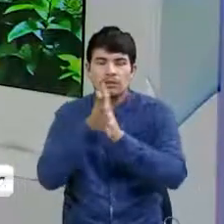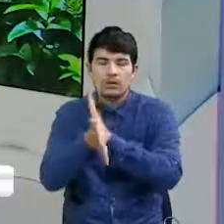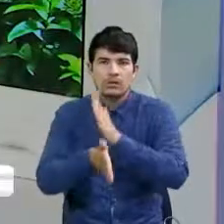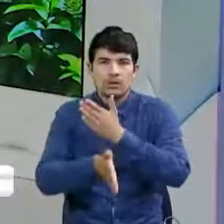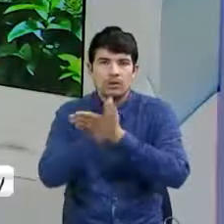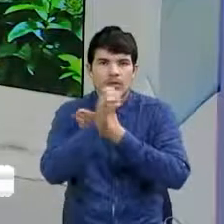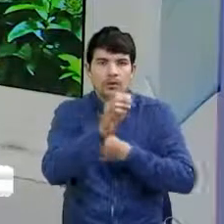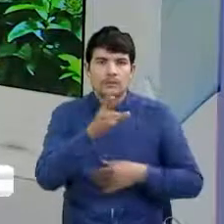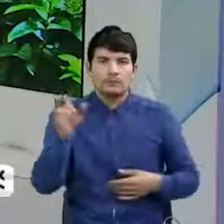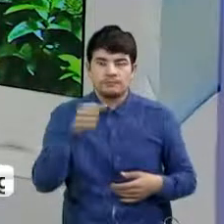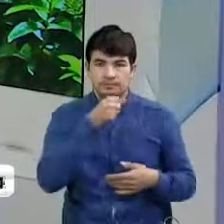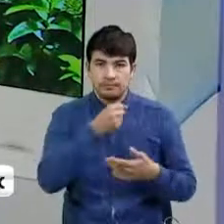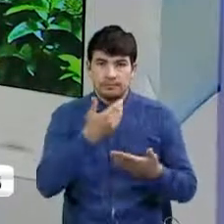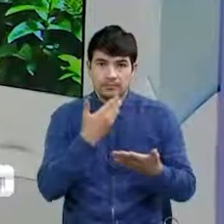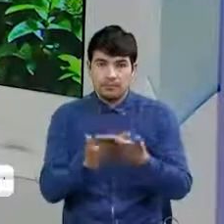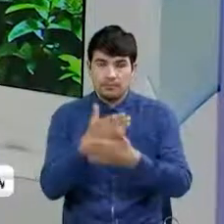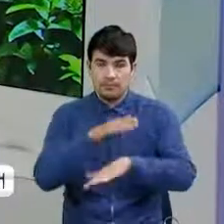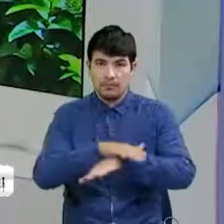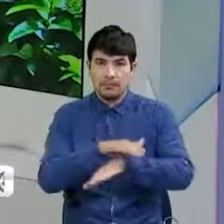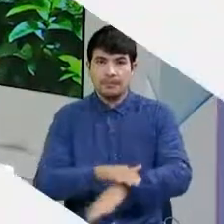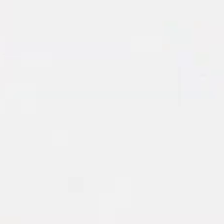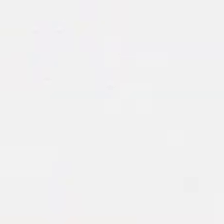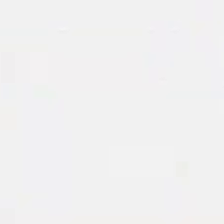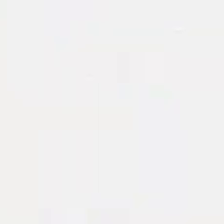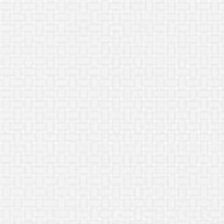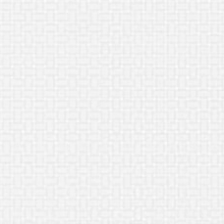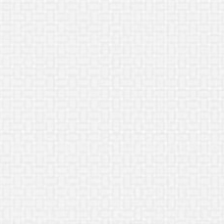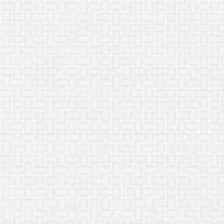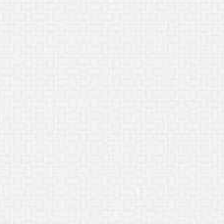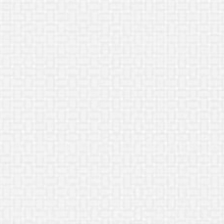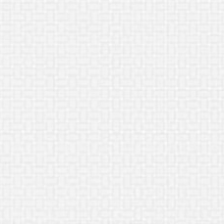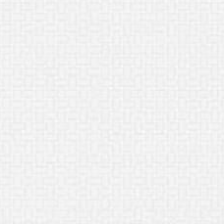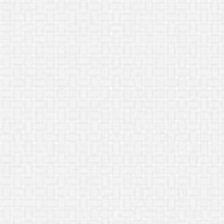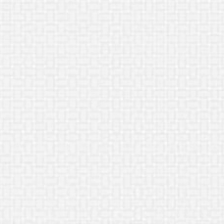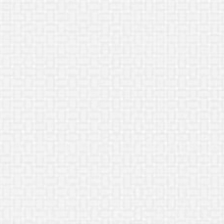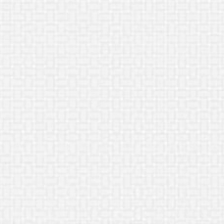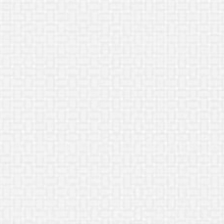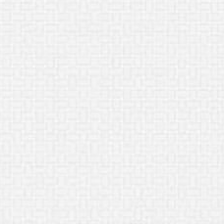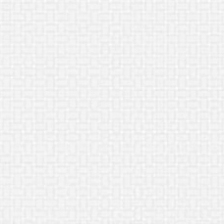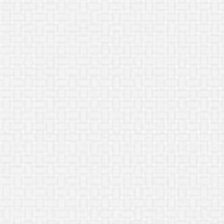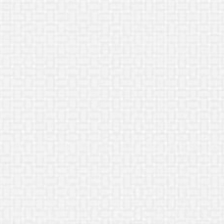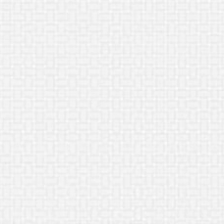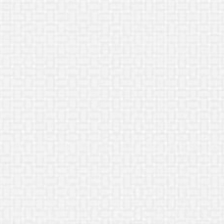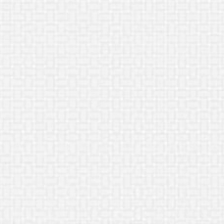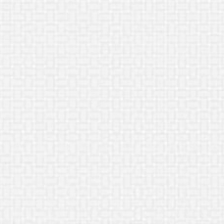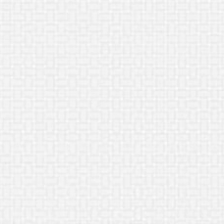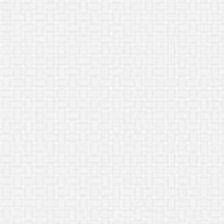el momento. Continúen ustedes, compañeros, con más de Oriente Noticias. Canaltro.com.